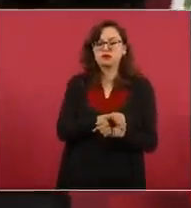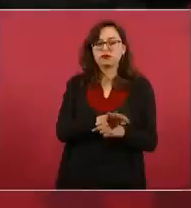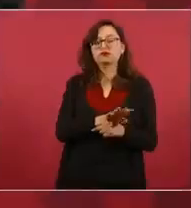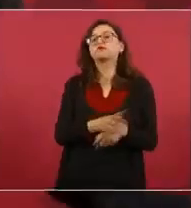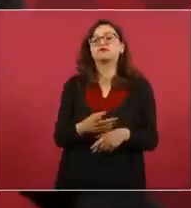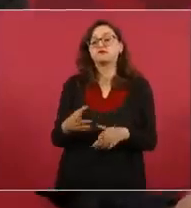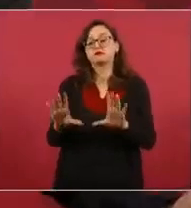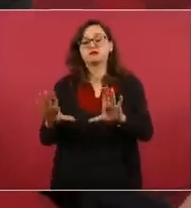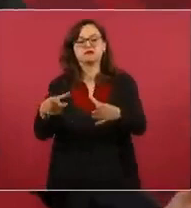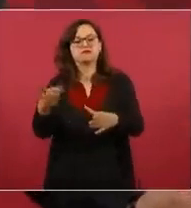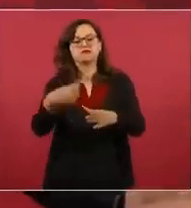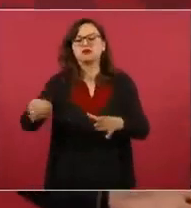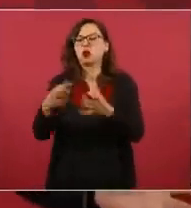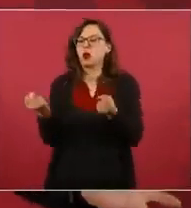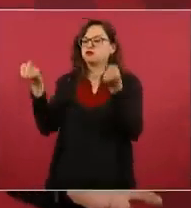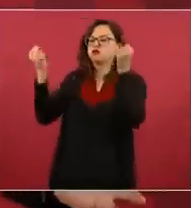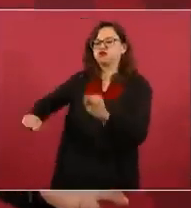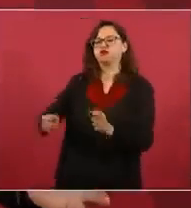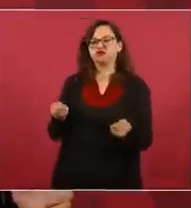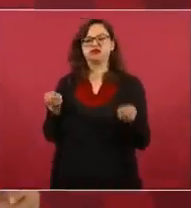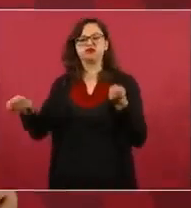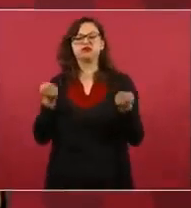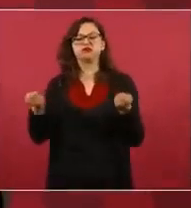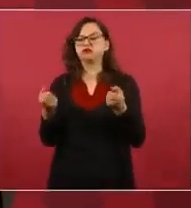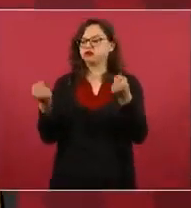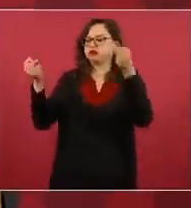se apoderan los conservadores,